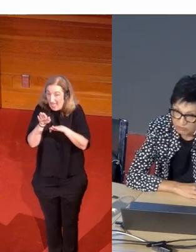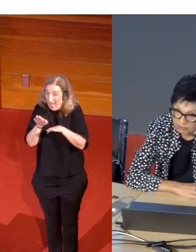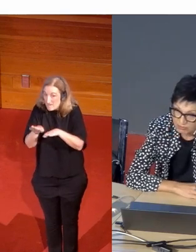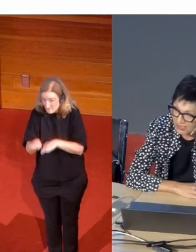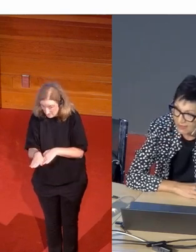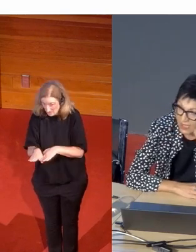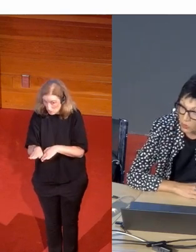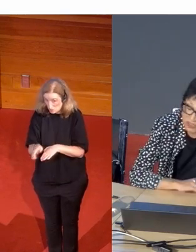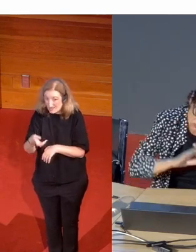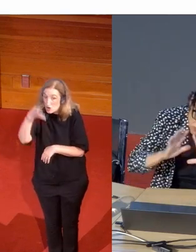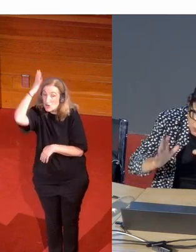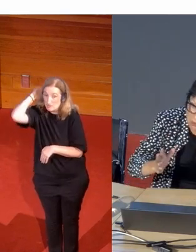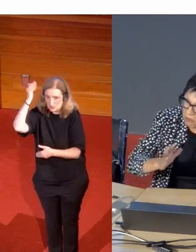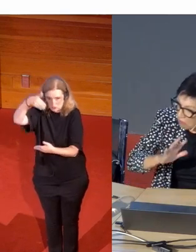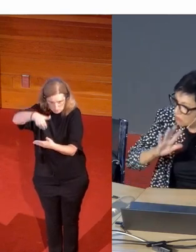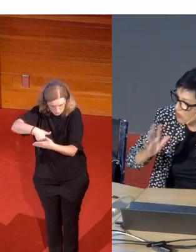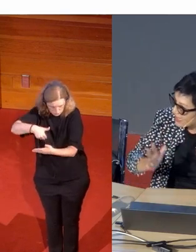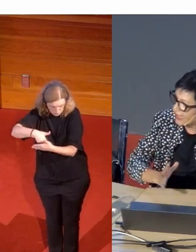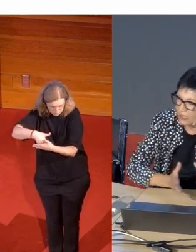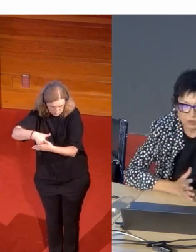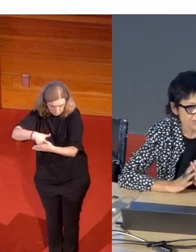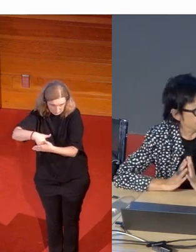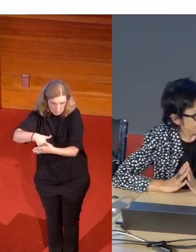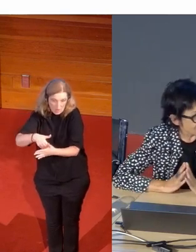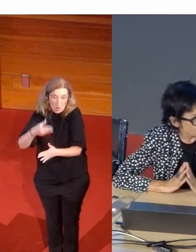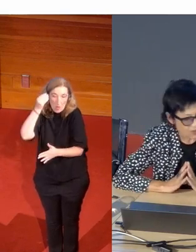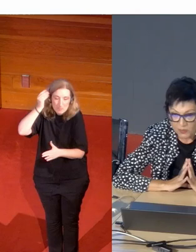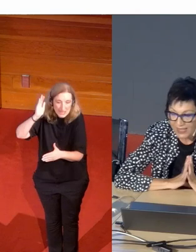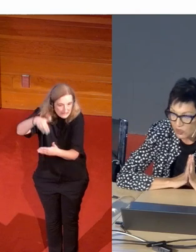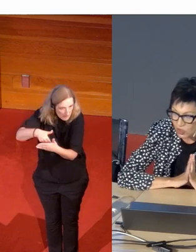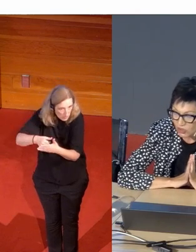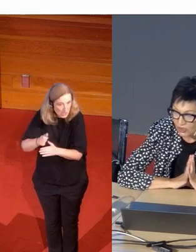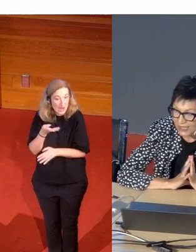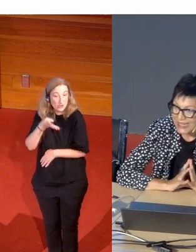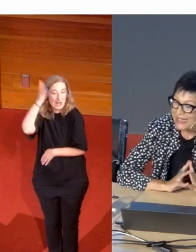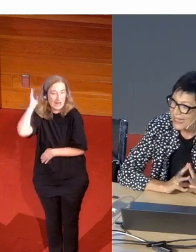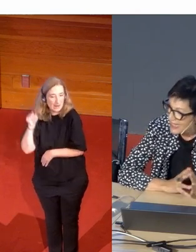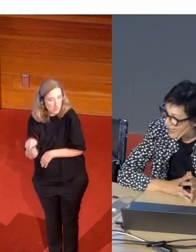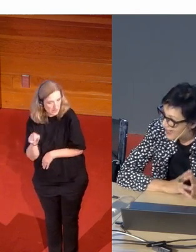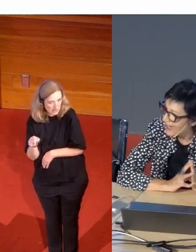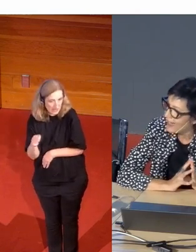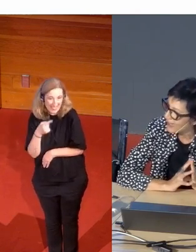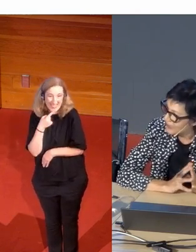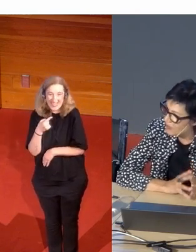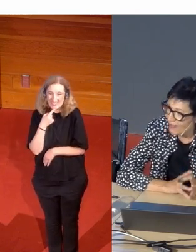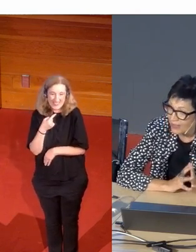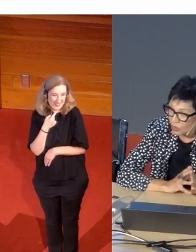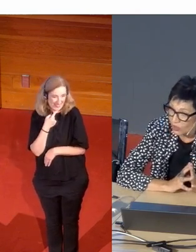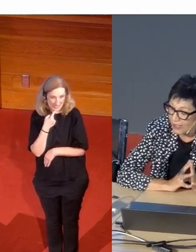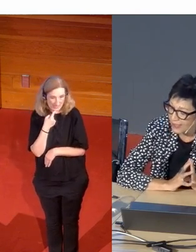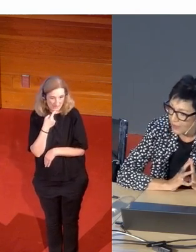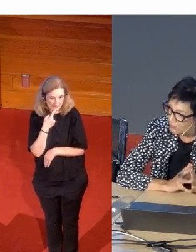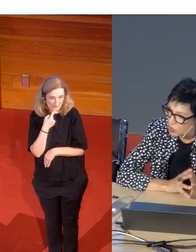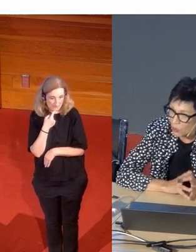republicanos es decir que votan o no descartan votar a los republicanos niegan la legitimidad